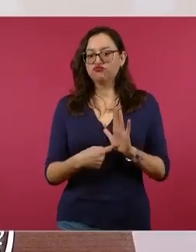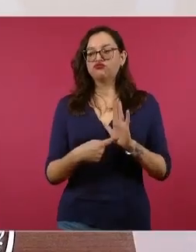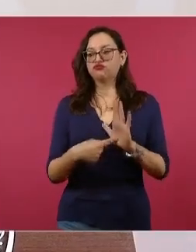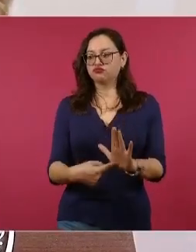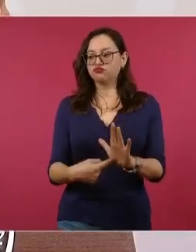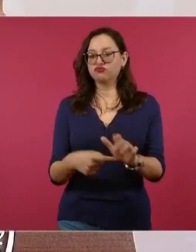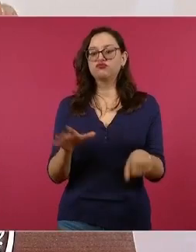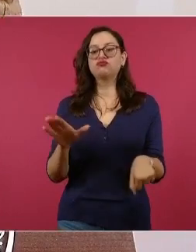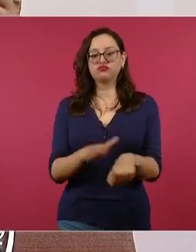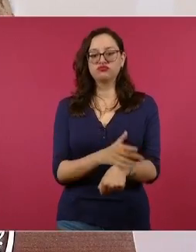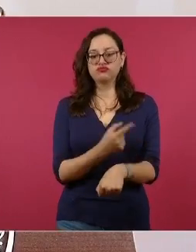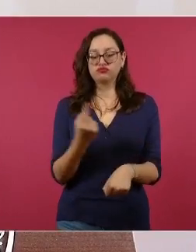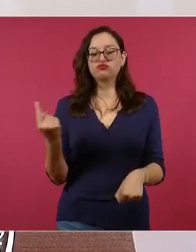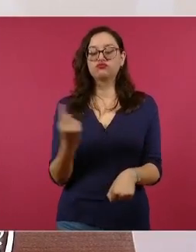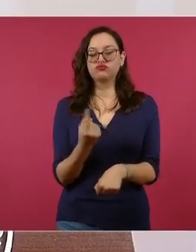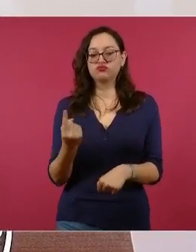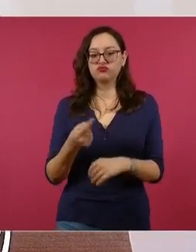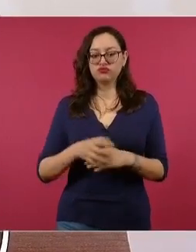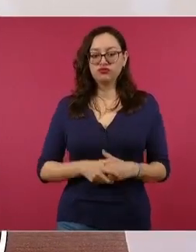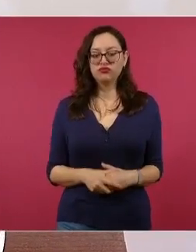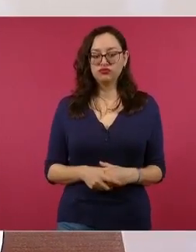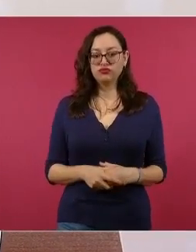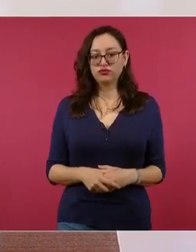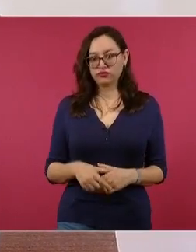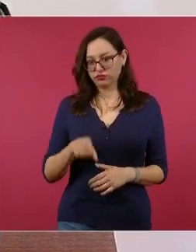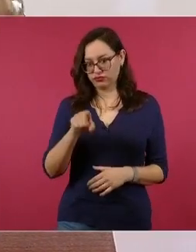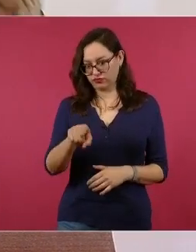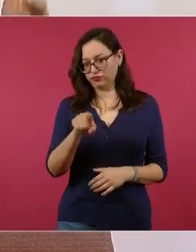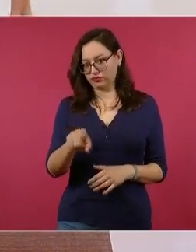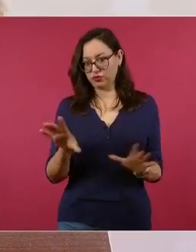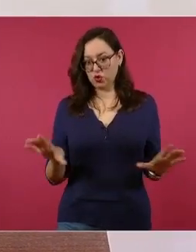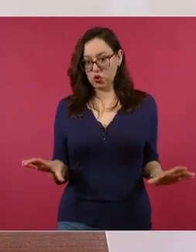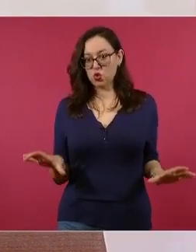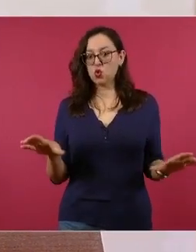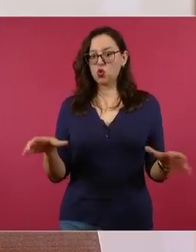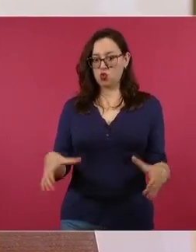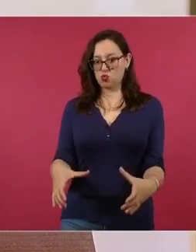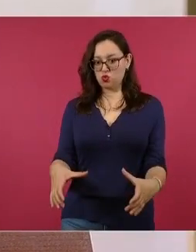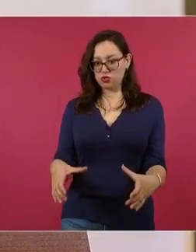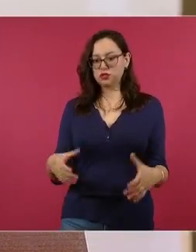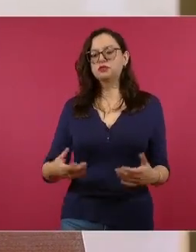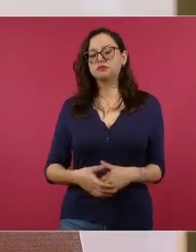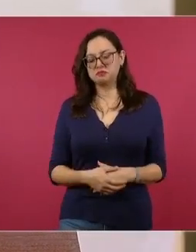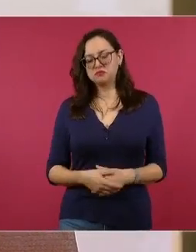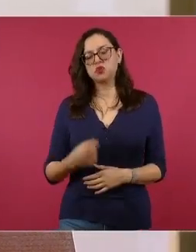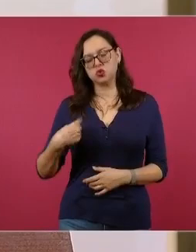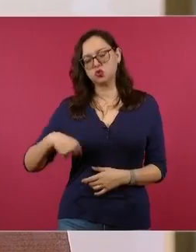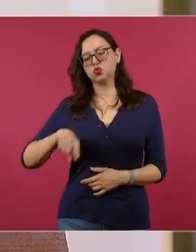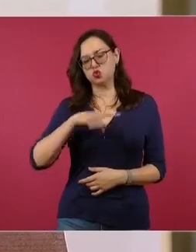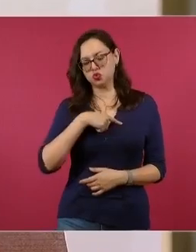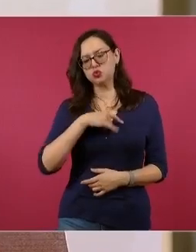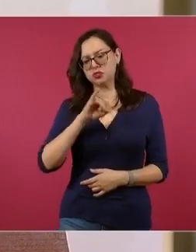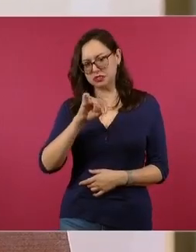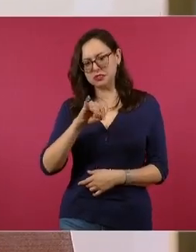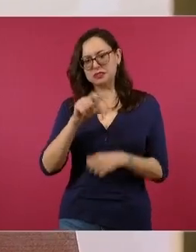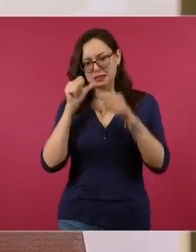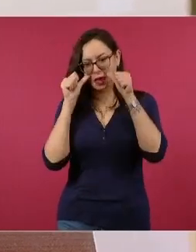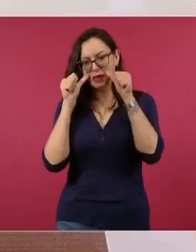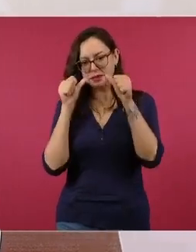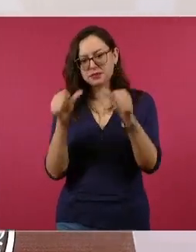porque lo que están pidiendo en la comunidad, vamos a retomarlo, y